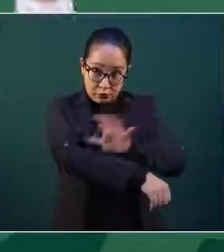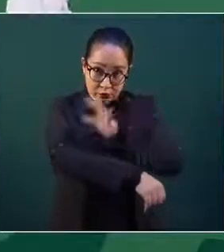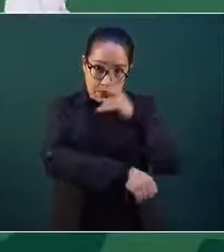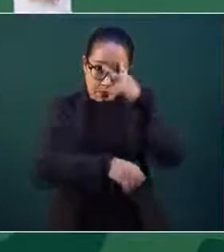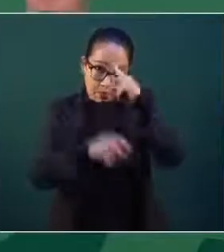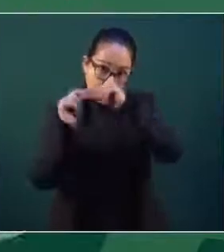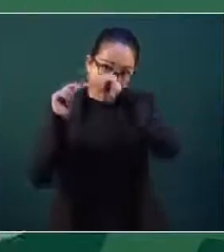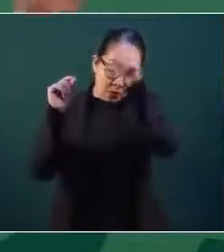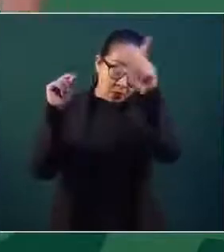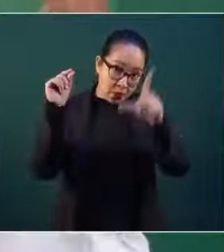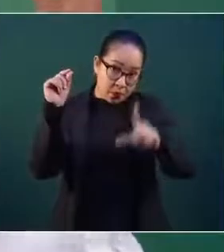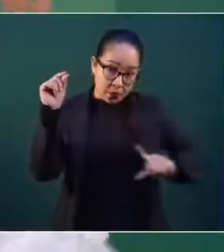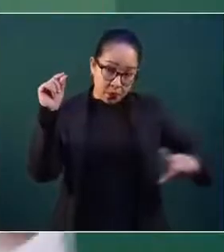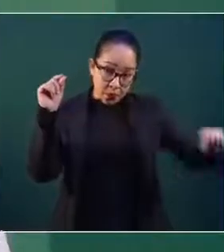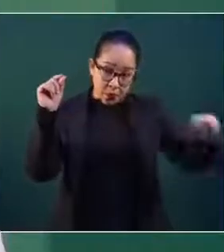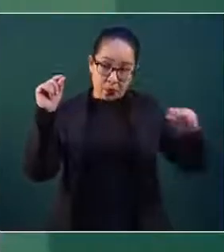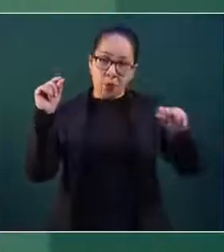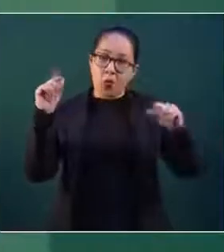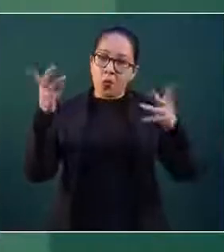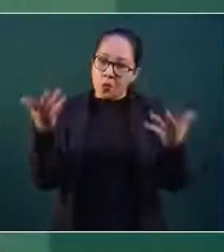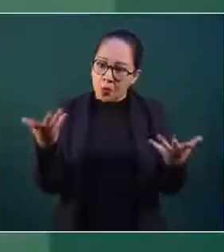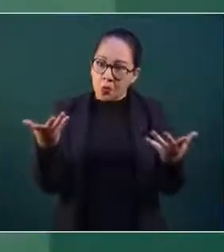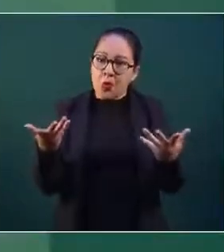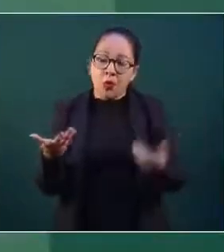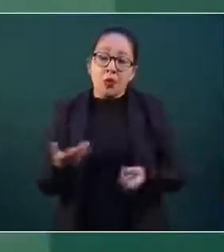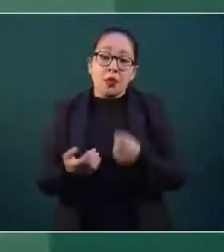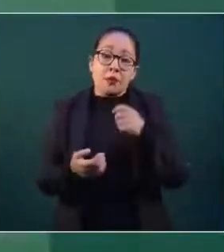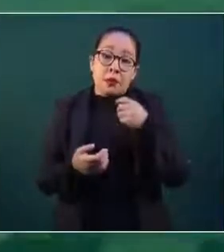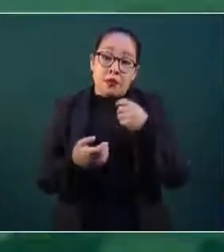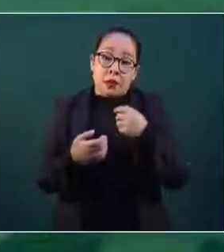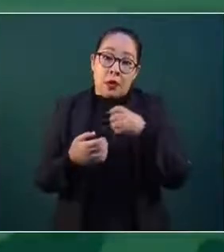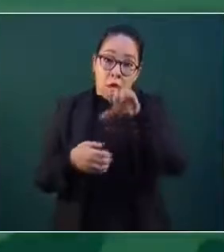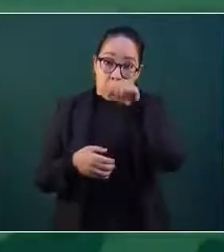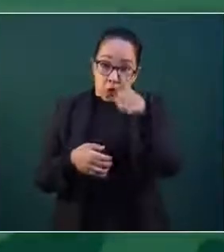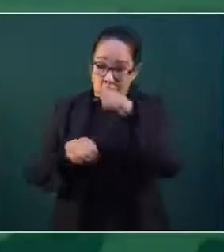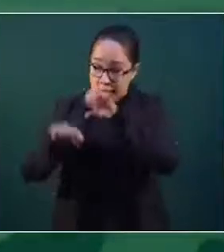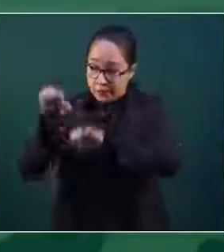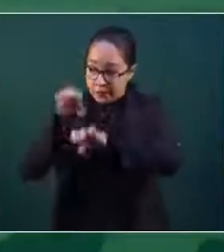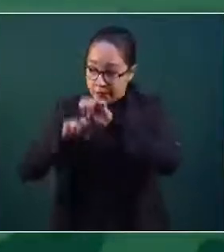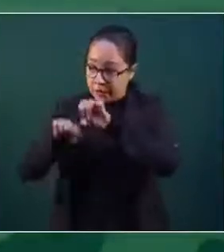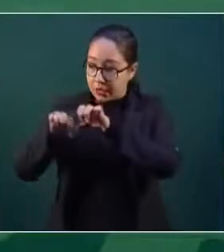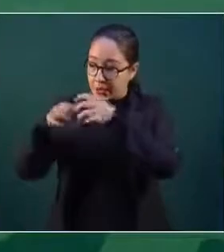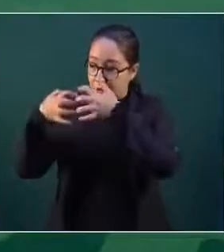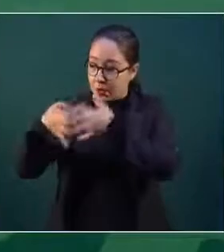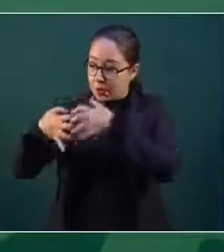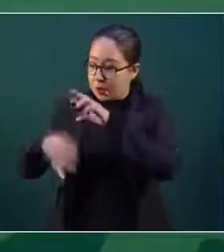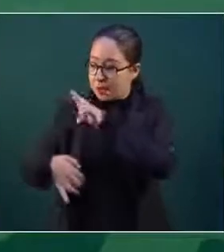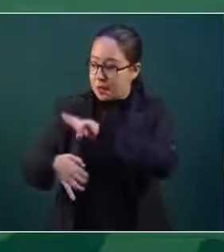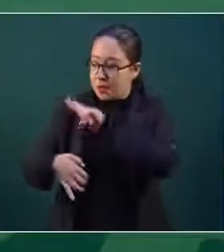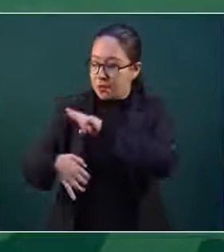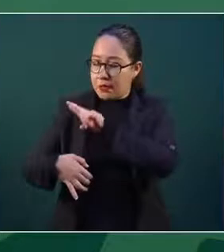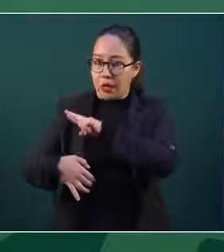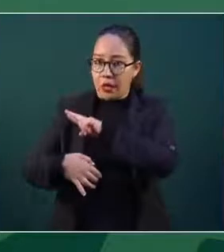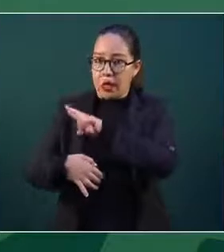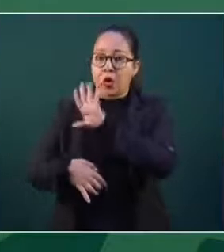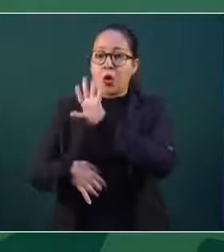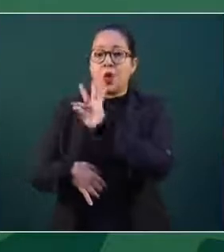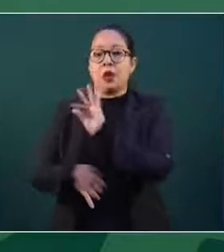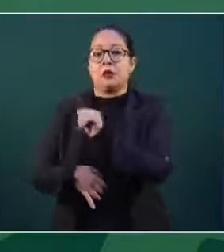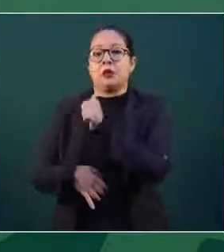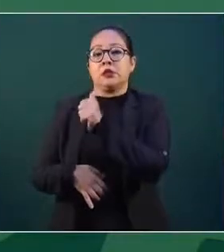haya contrapesos y que la iniciativa privada pueda producir hasta el